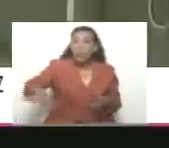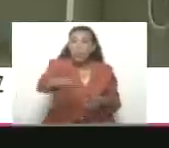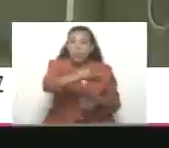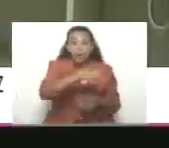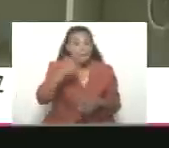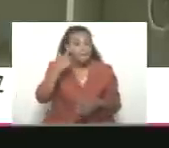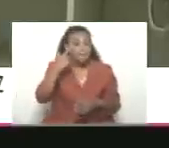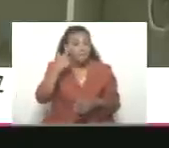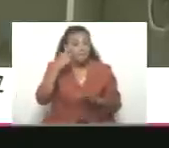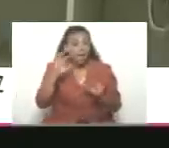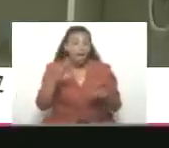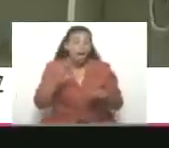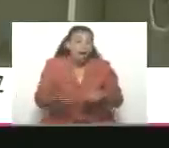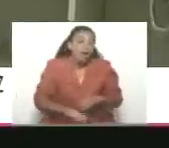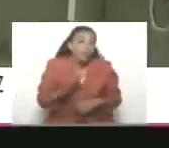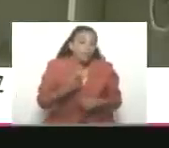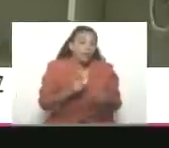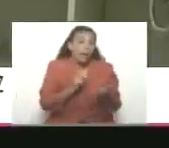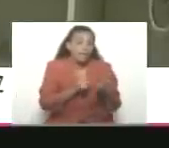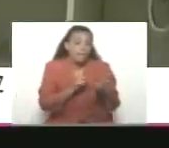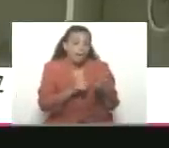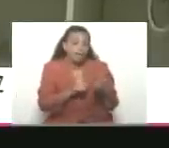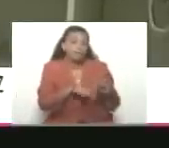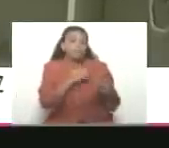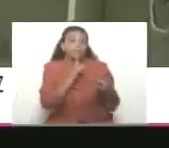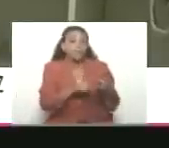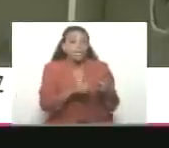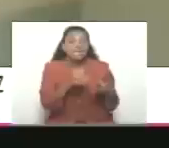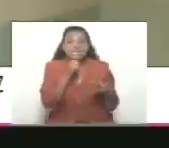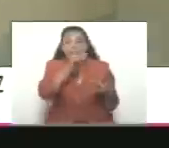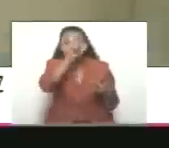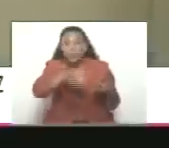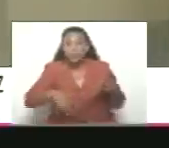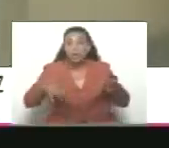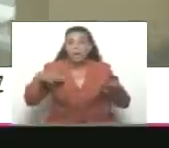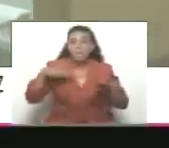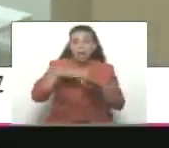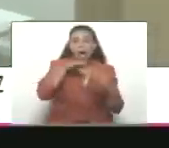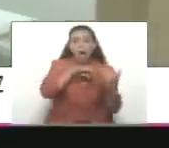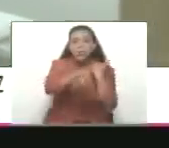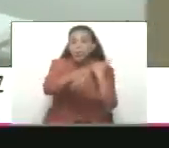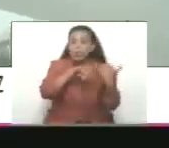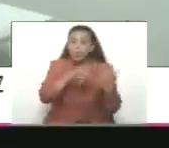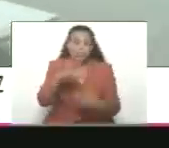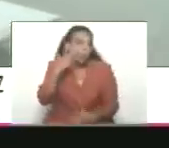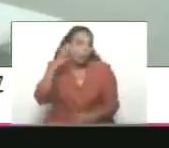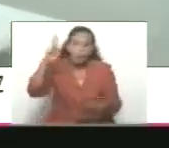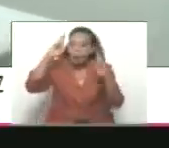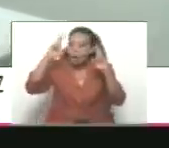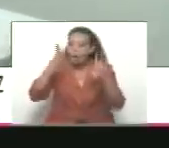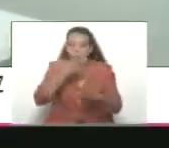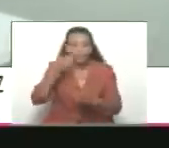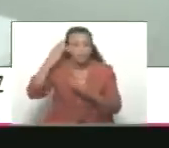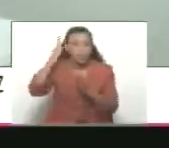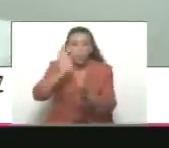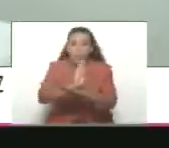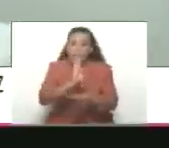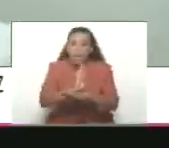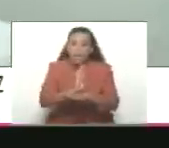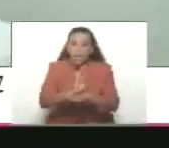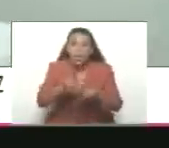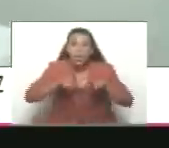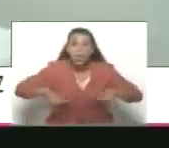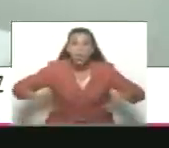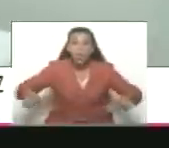fíjese la otra importancia si alguien tiene un accidente en la autopista Dios quiera que nadie lo tenga va a tener un